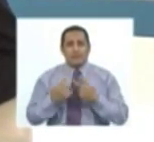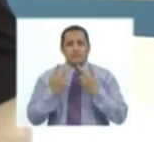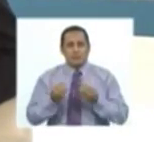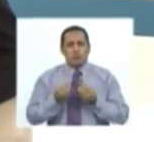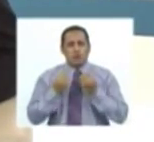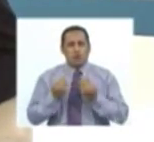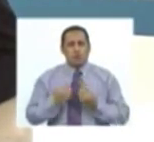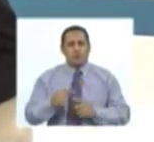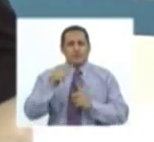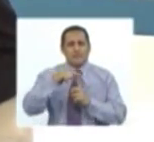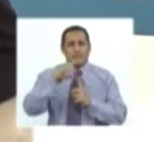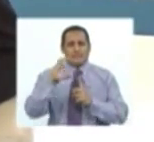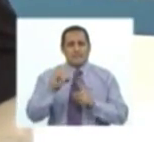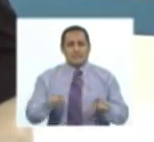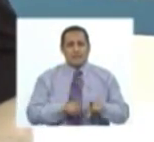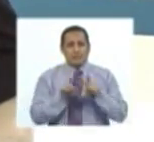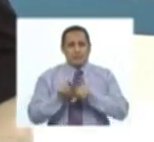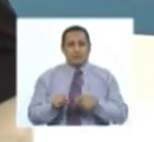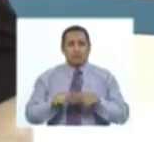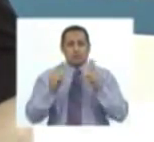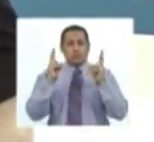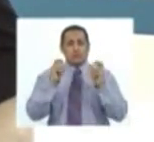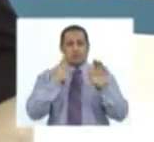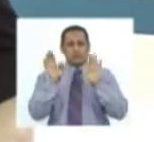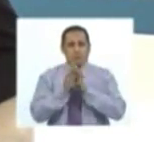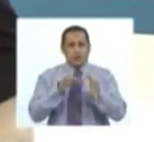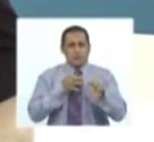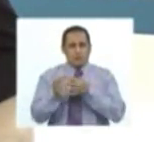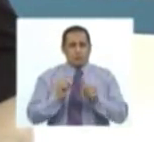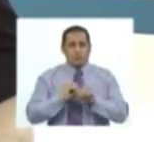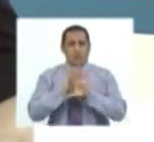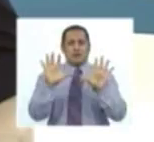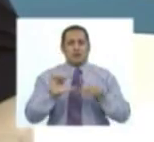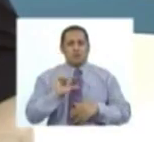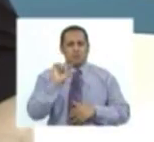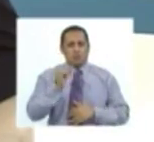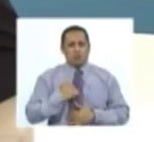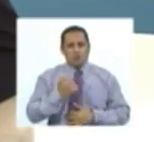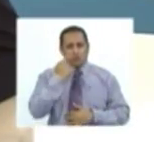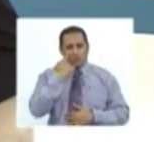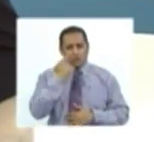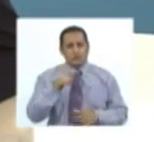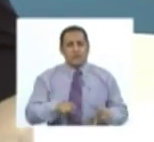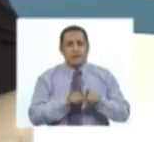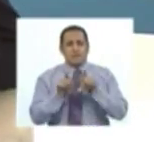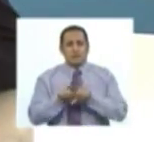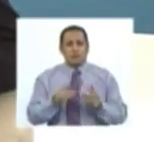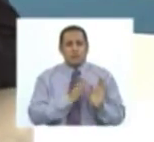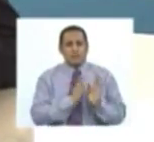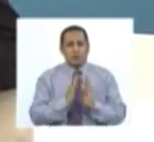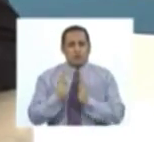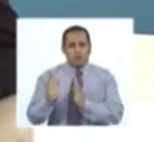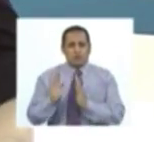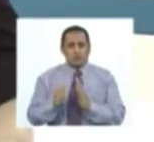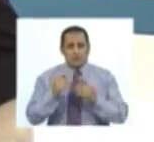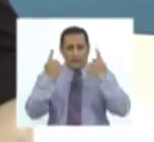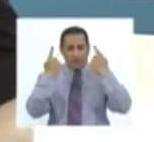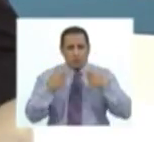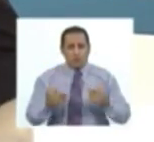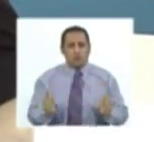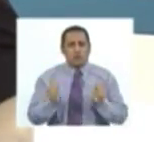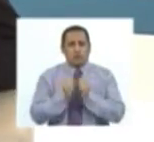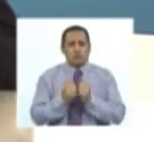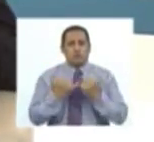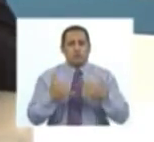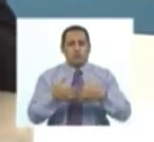el tribunal, mediante un caso, ha esclarecido un asunto poco conocido quizá sobre el proceso deliberativo que acompaña